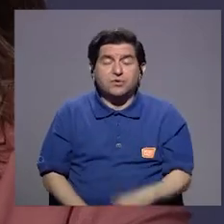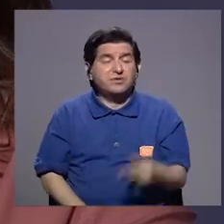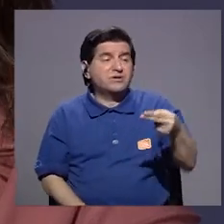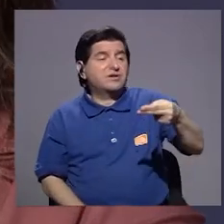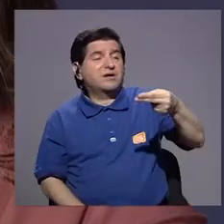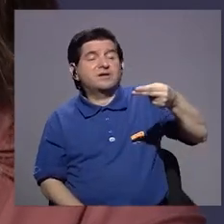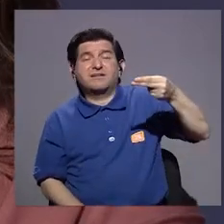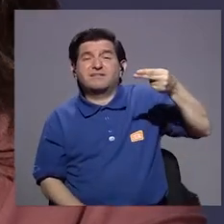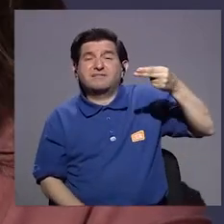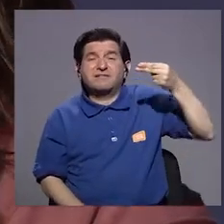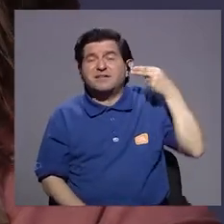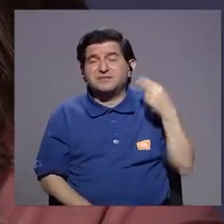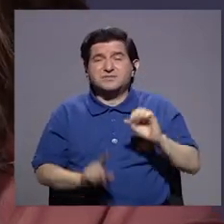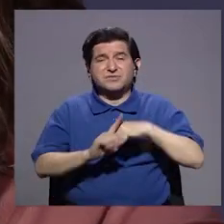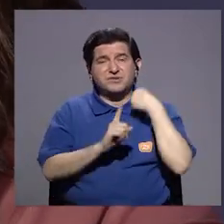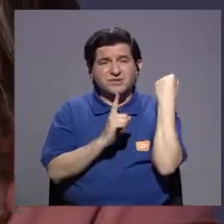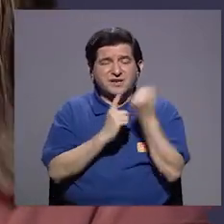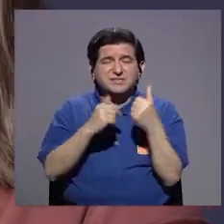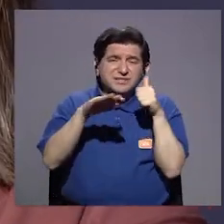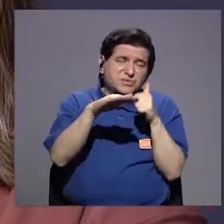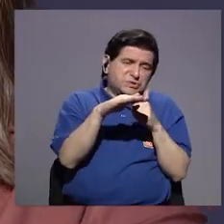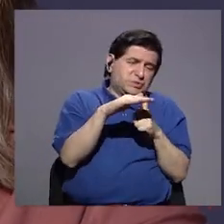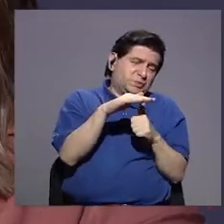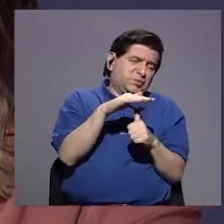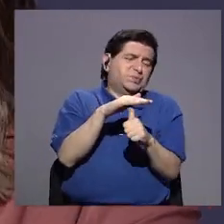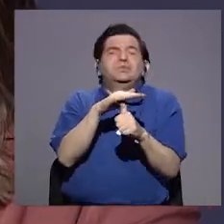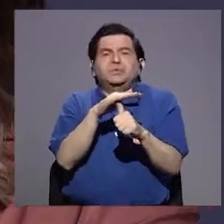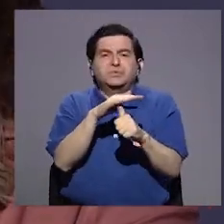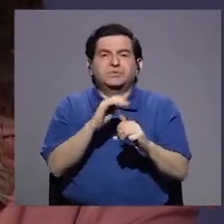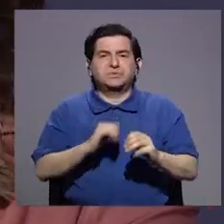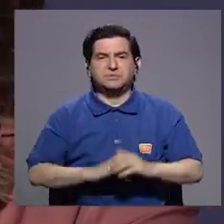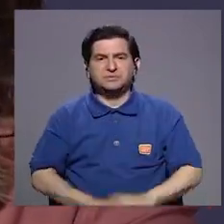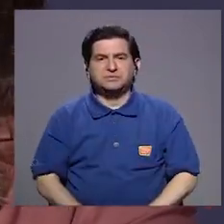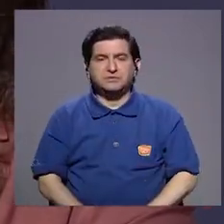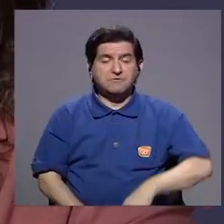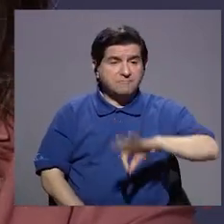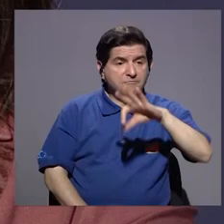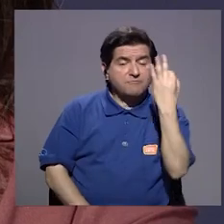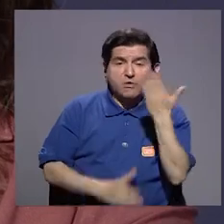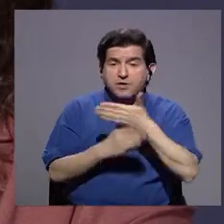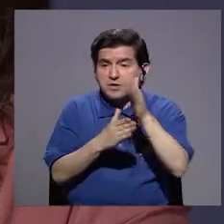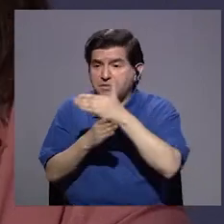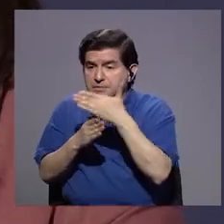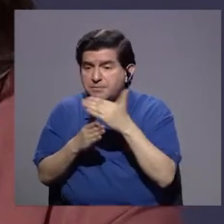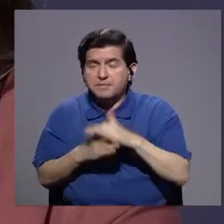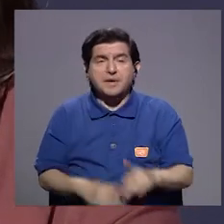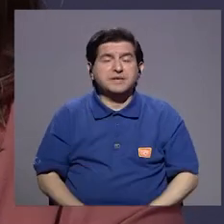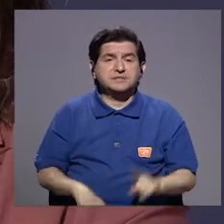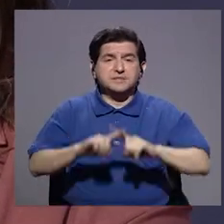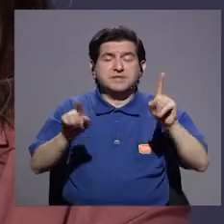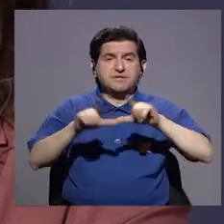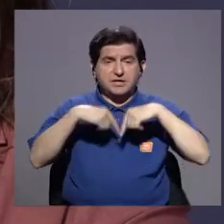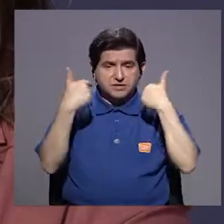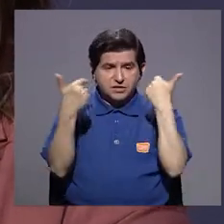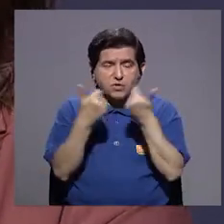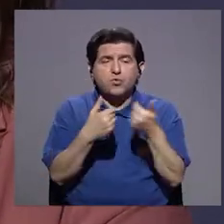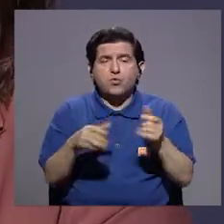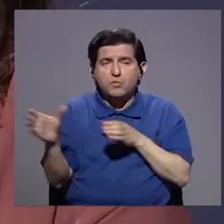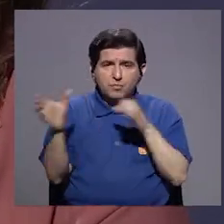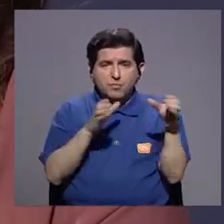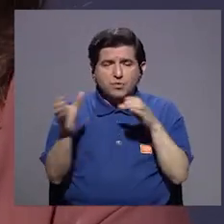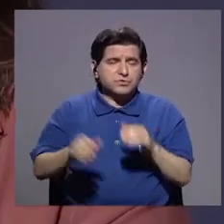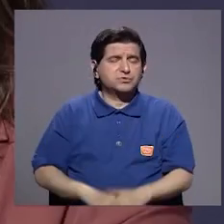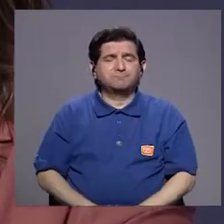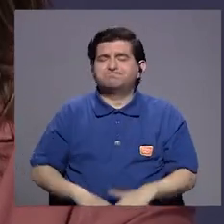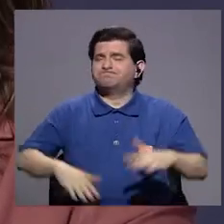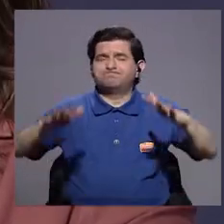ha estado muy, muy oculto, y que las formas de distribución y los circuitos comerciales convencionales pues no